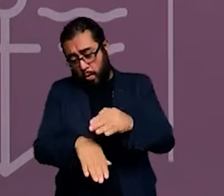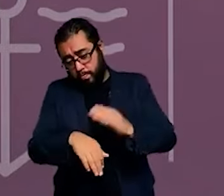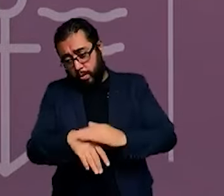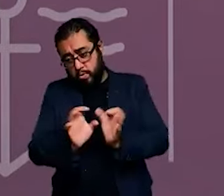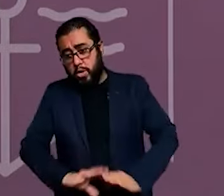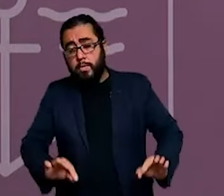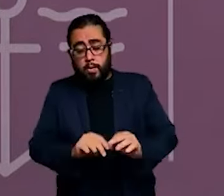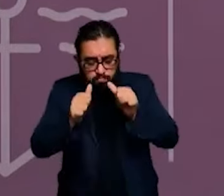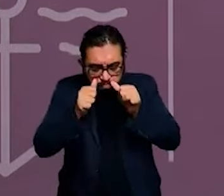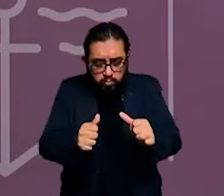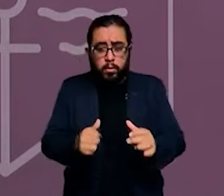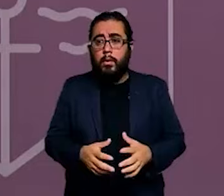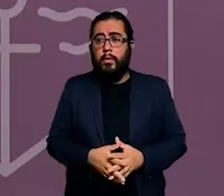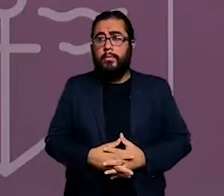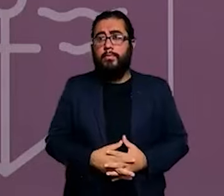está atento para